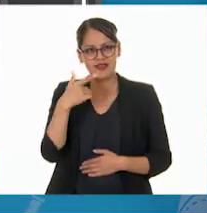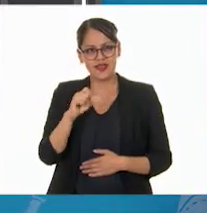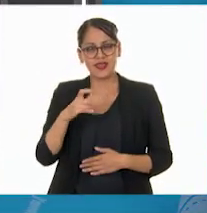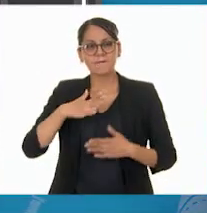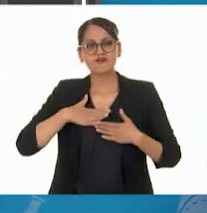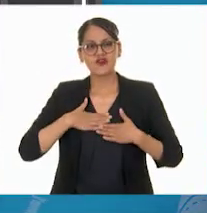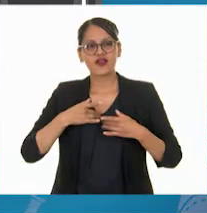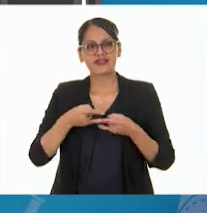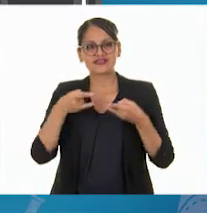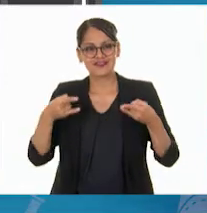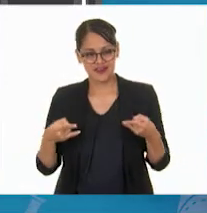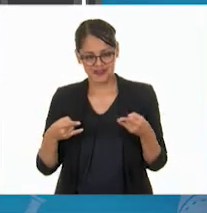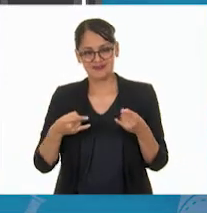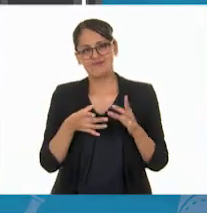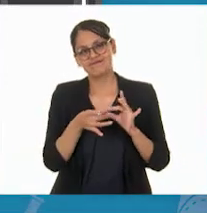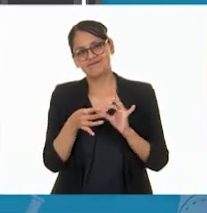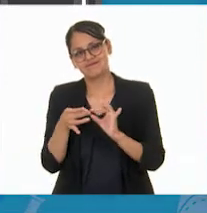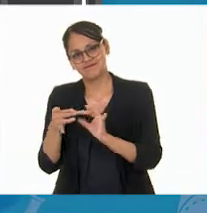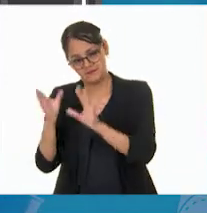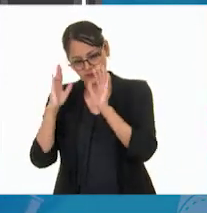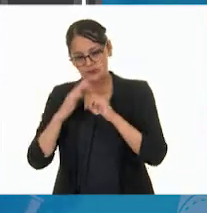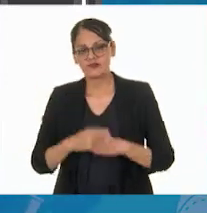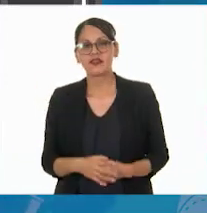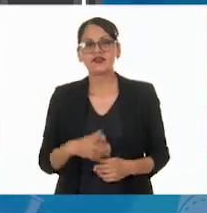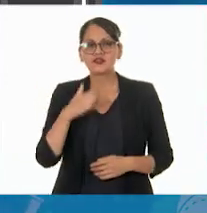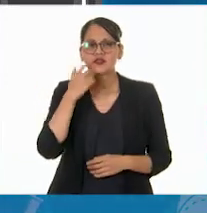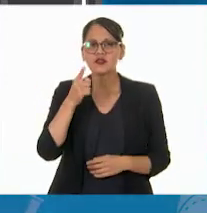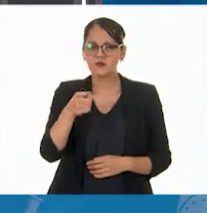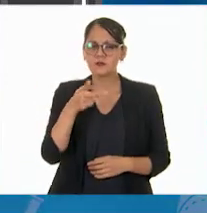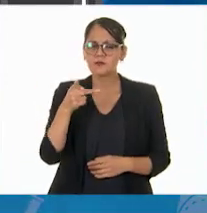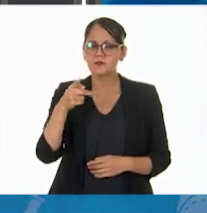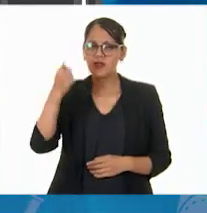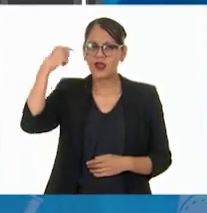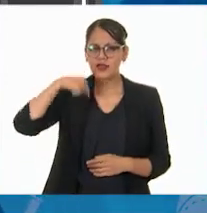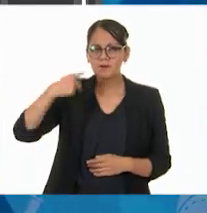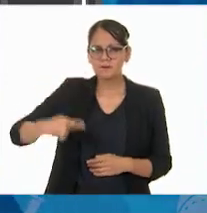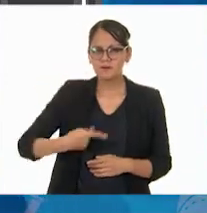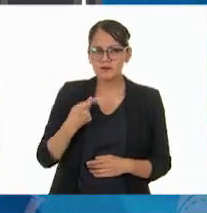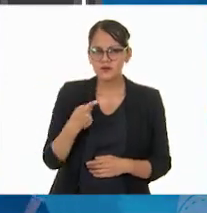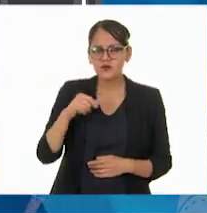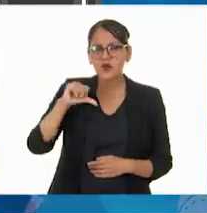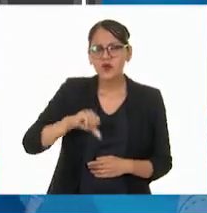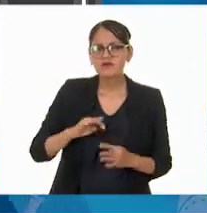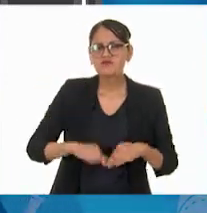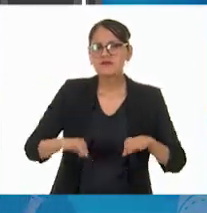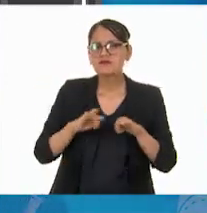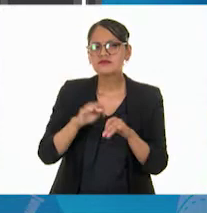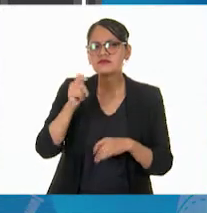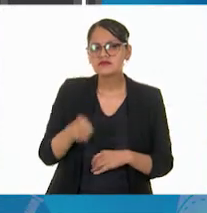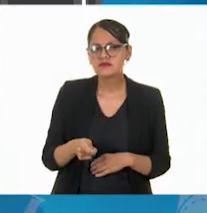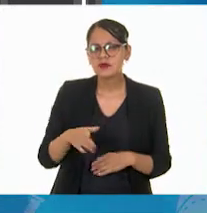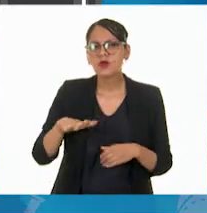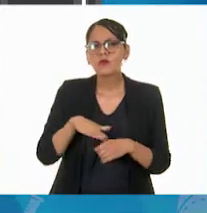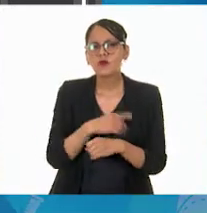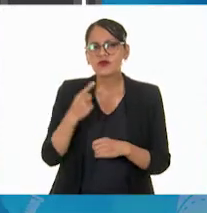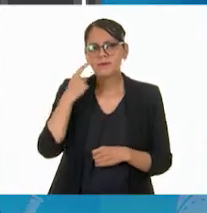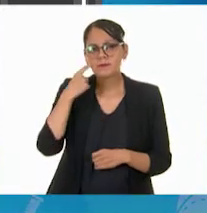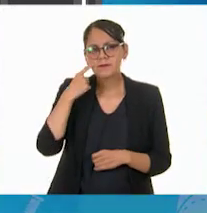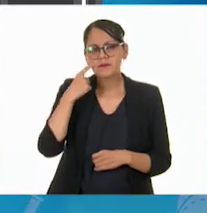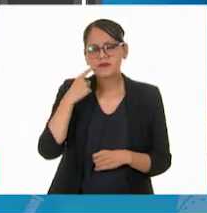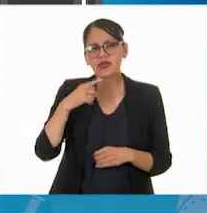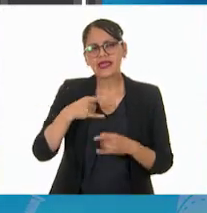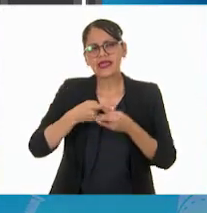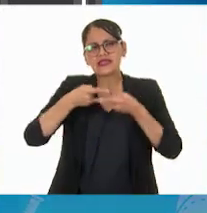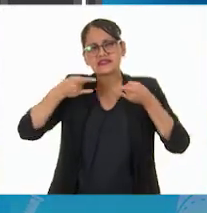de la Blanca Barba. Quiero que te preguntes el día de hoy algo muy importante. ¿Por qué es bueno conocer